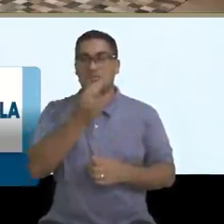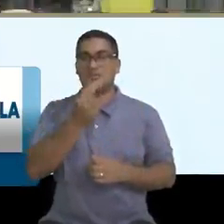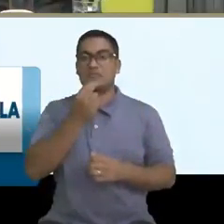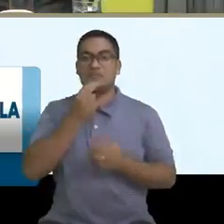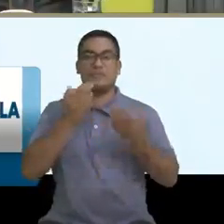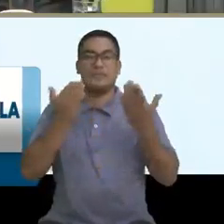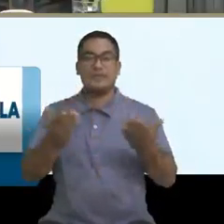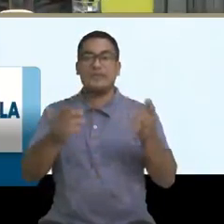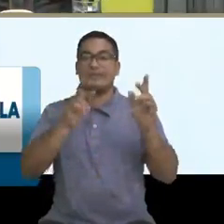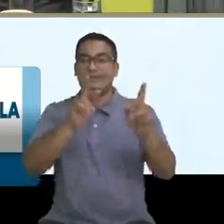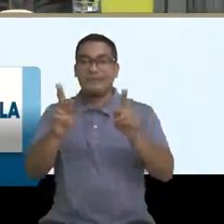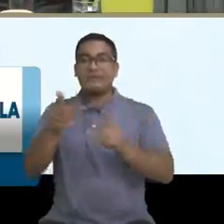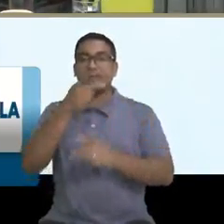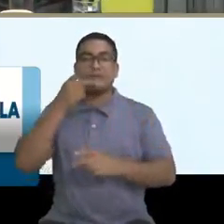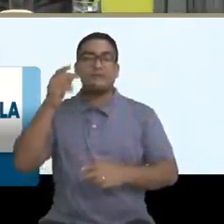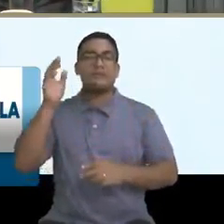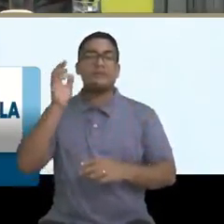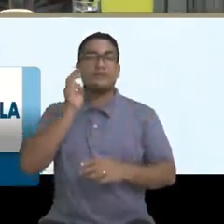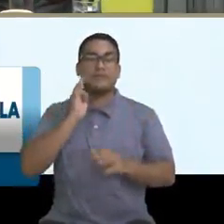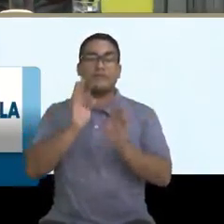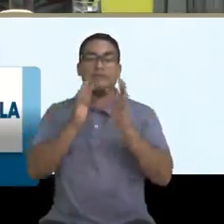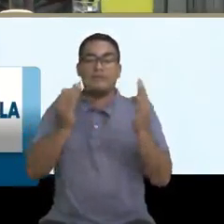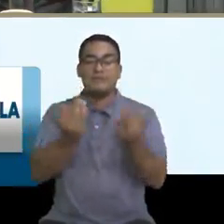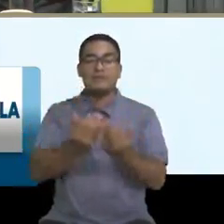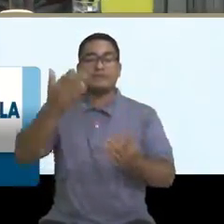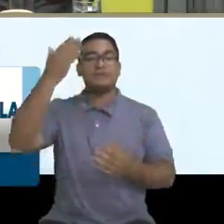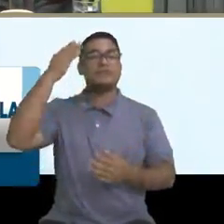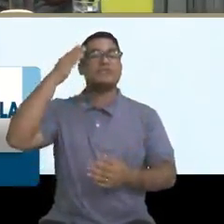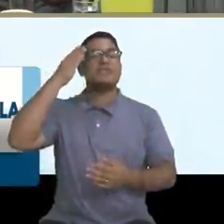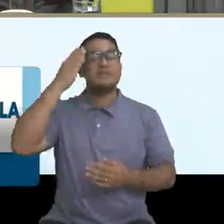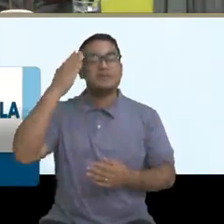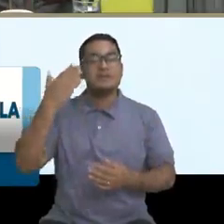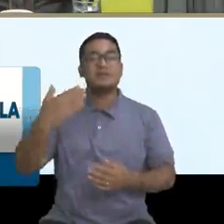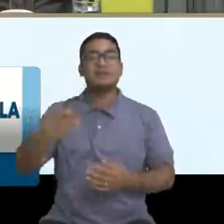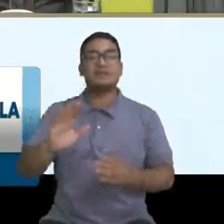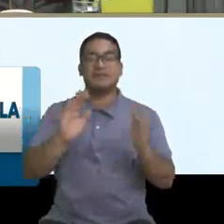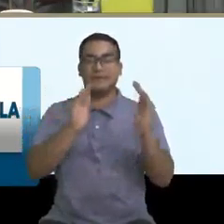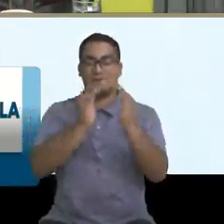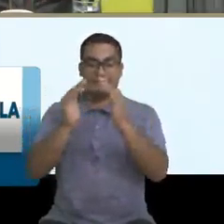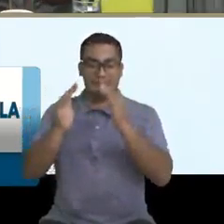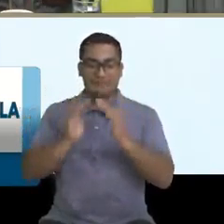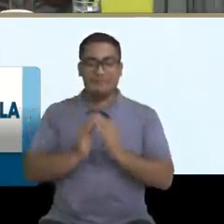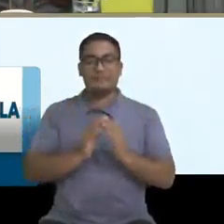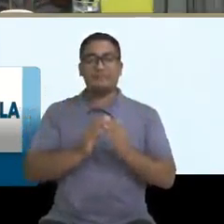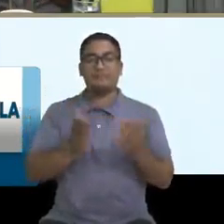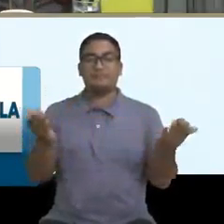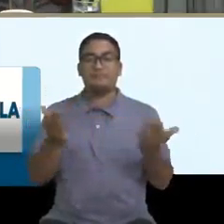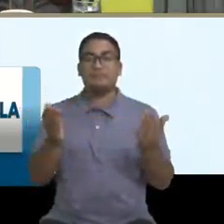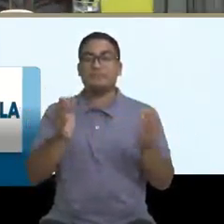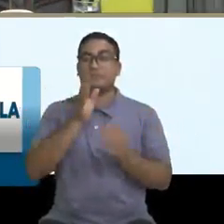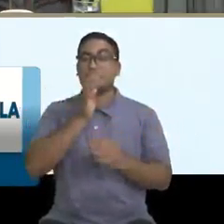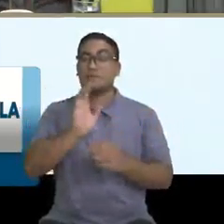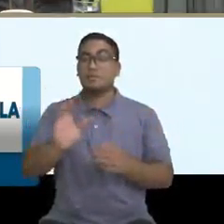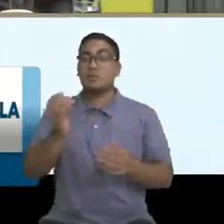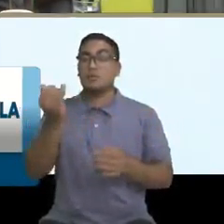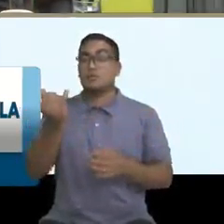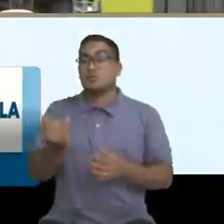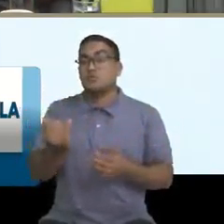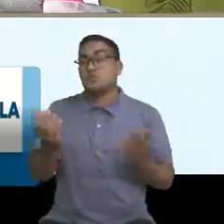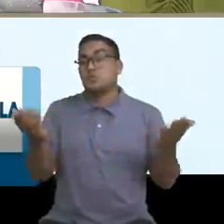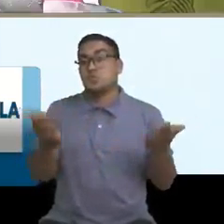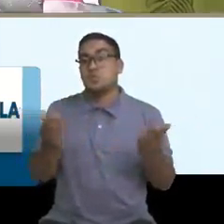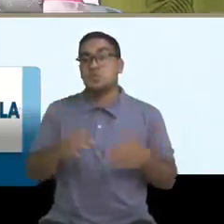Sí. Si pesa 16.6 libras. Sí. Ahora, el niño de dos años, ¿cuánto debe pesar y cuál es el promedio